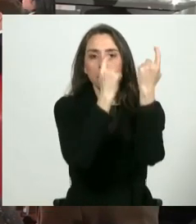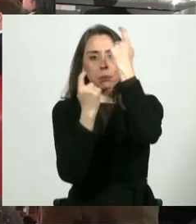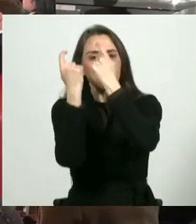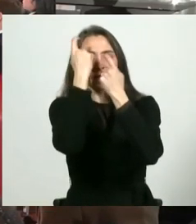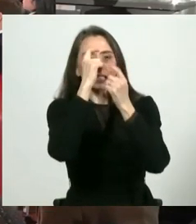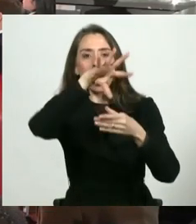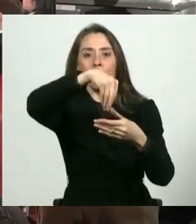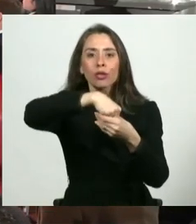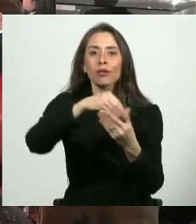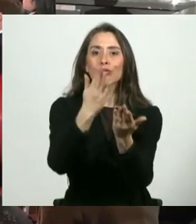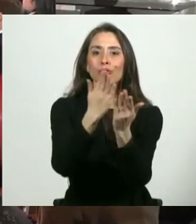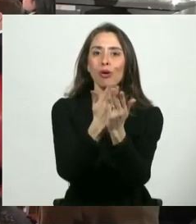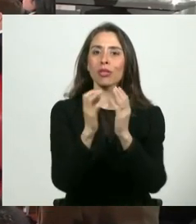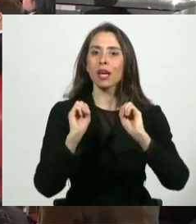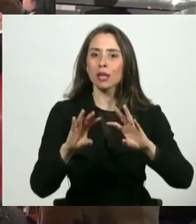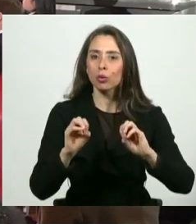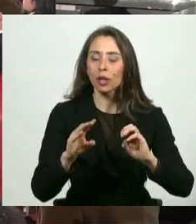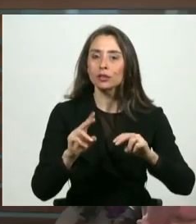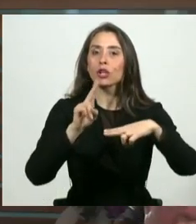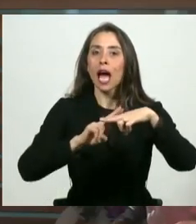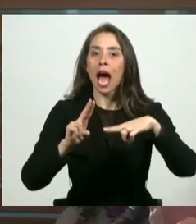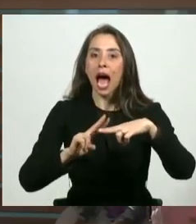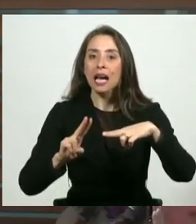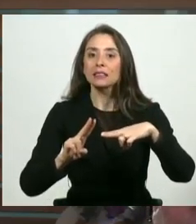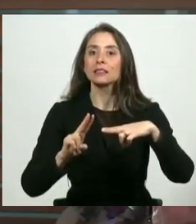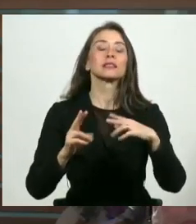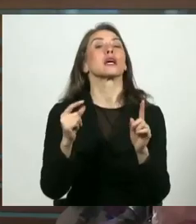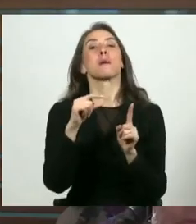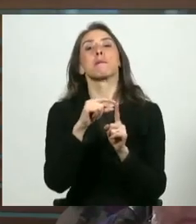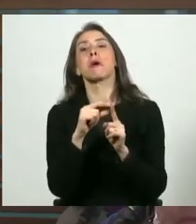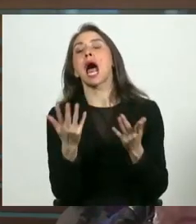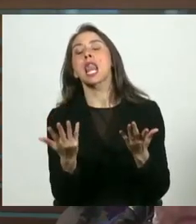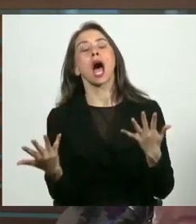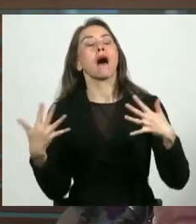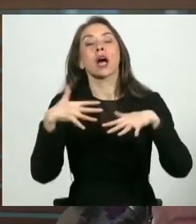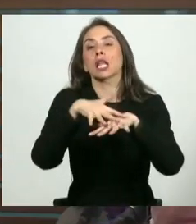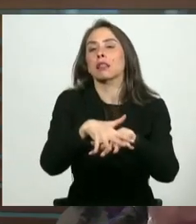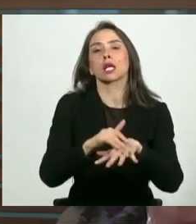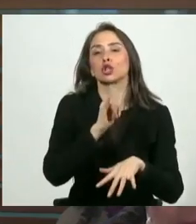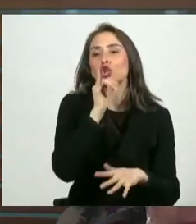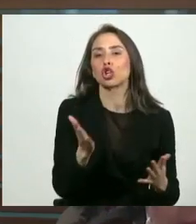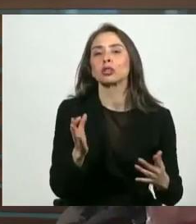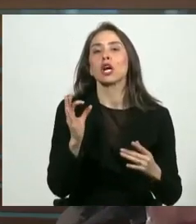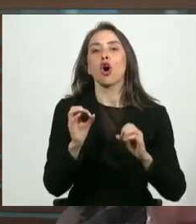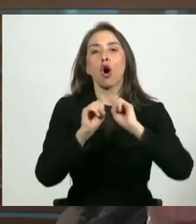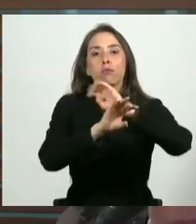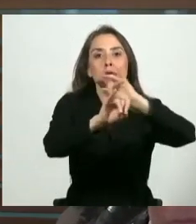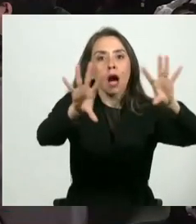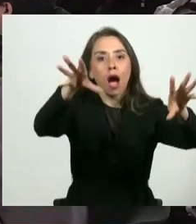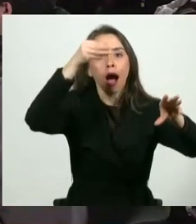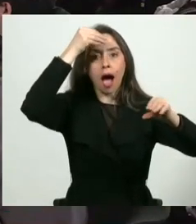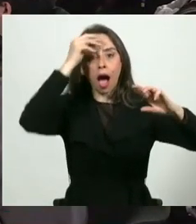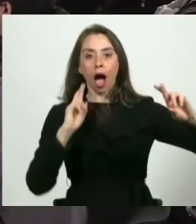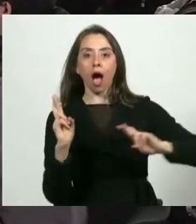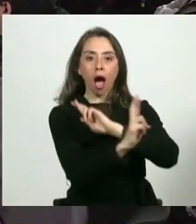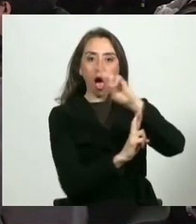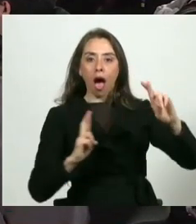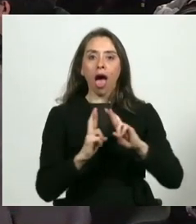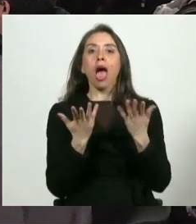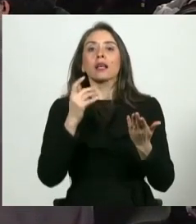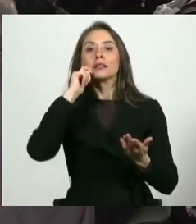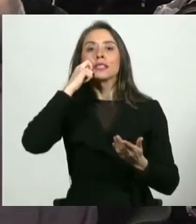nivel educacional, de generar un nivel de, no sé si la palabra se llama integración, de socialización, de la